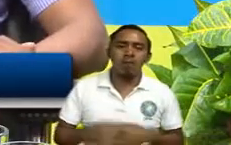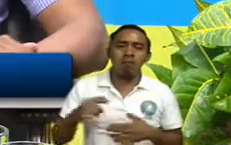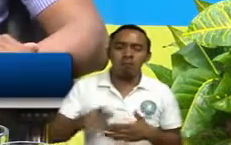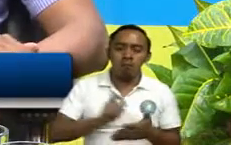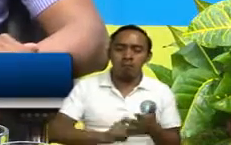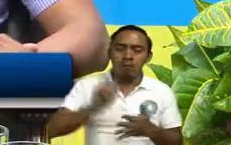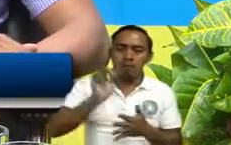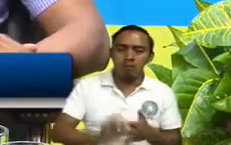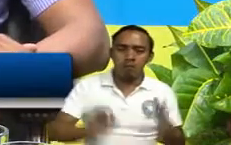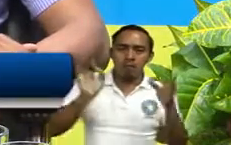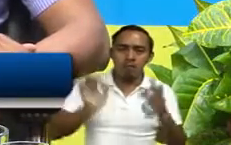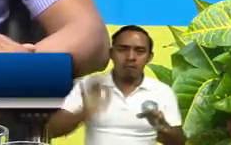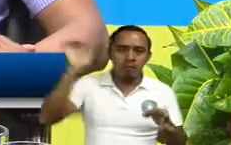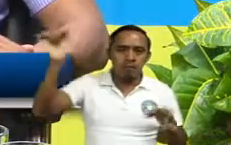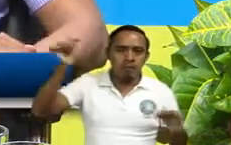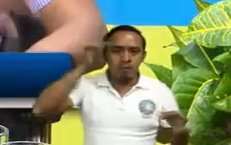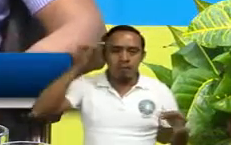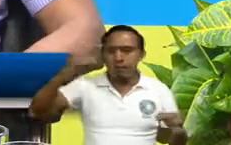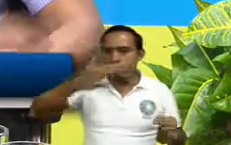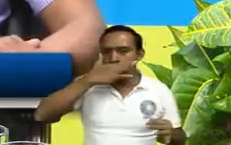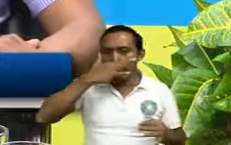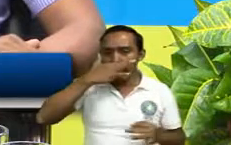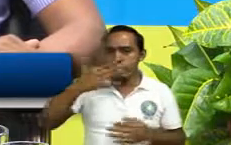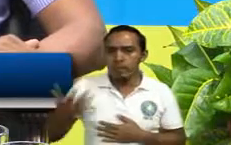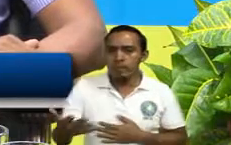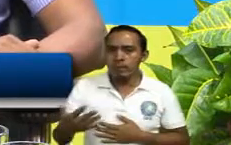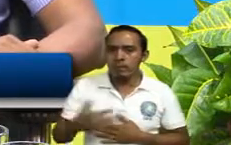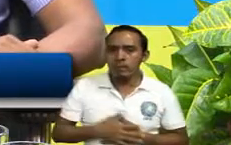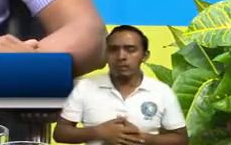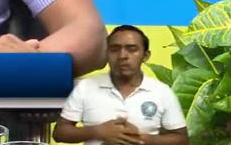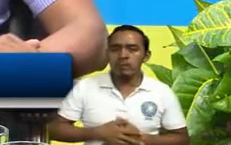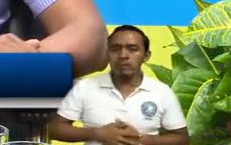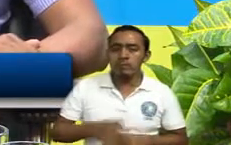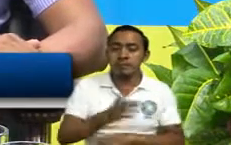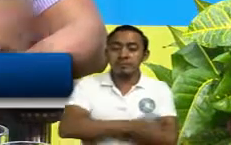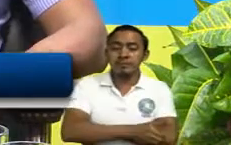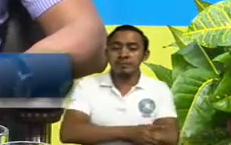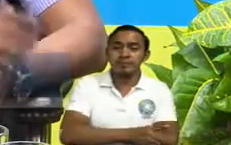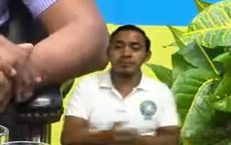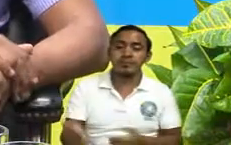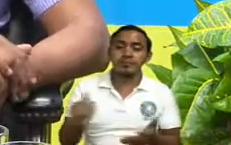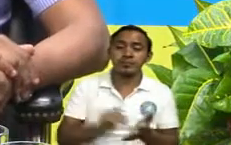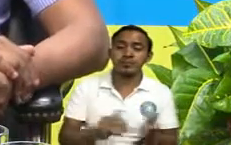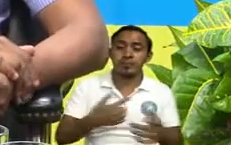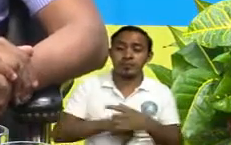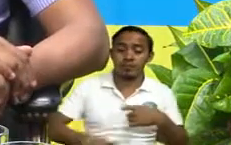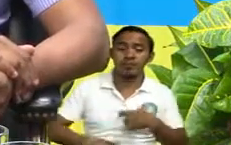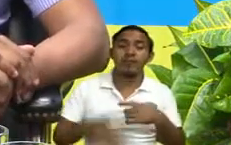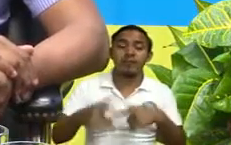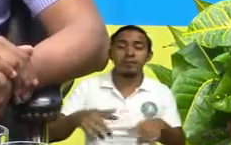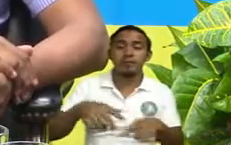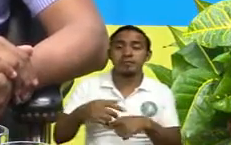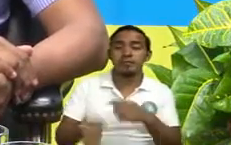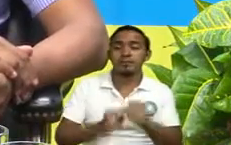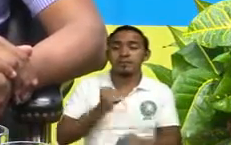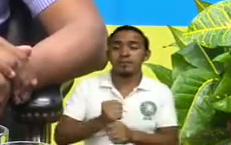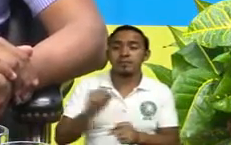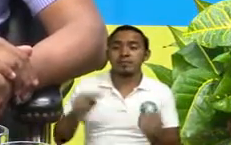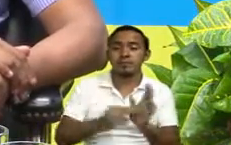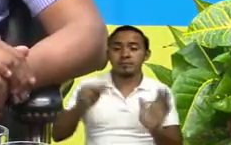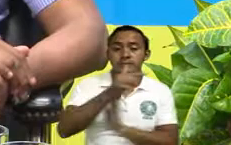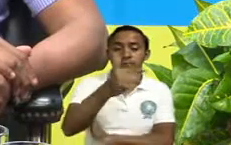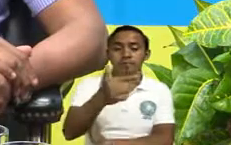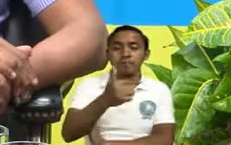el buen gobierno sandinista desde que el presidente Daniel Ortega retomó el poder en el año